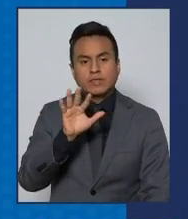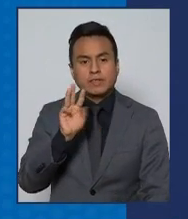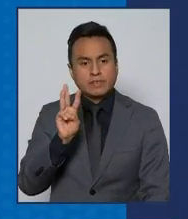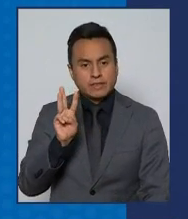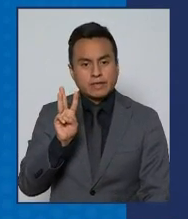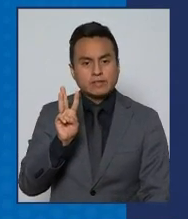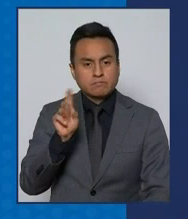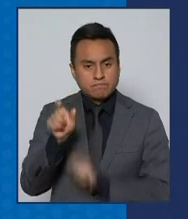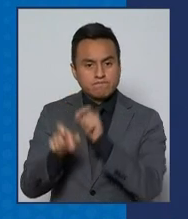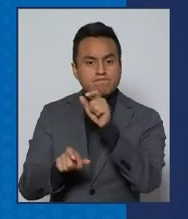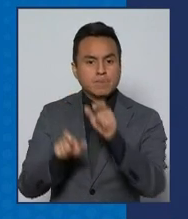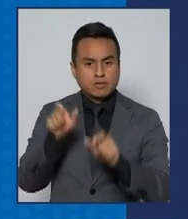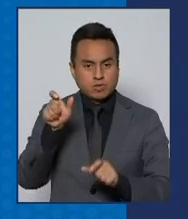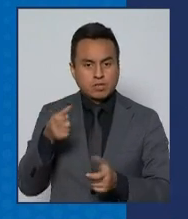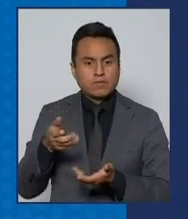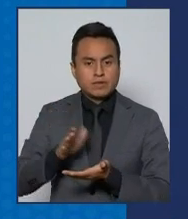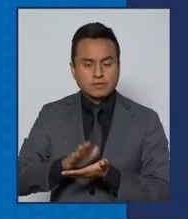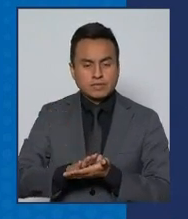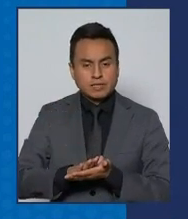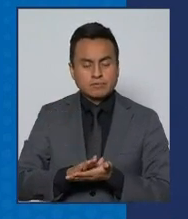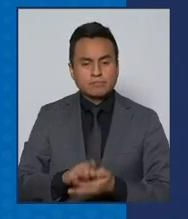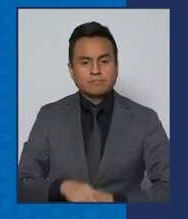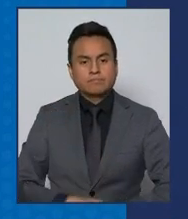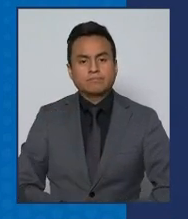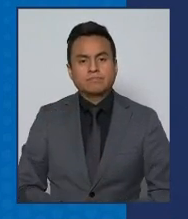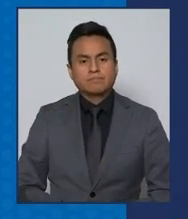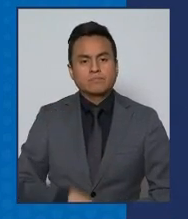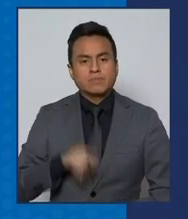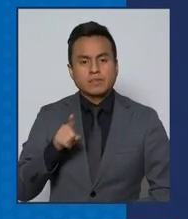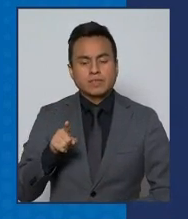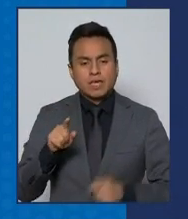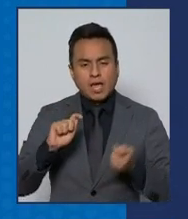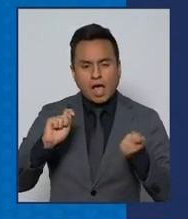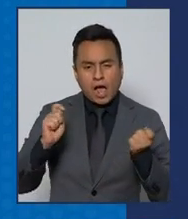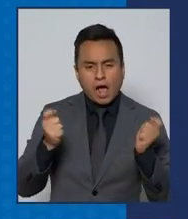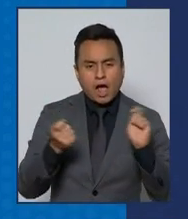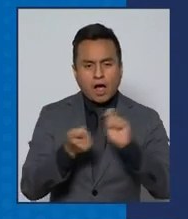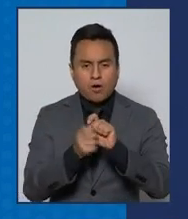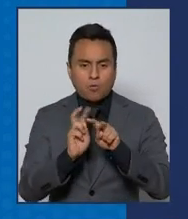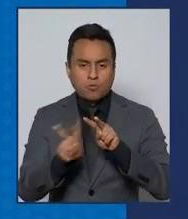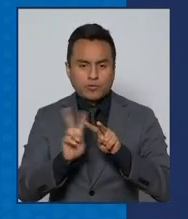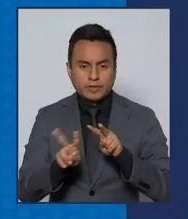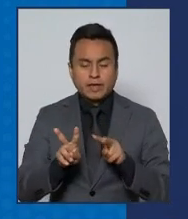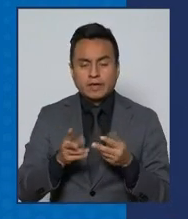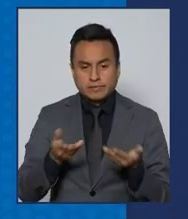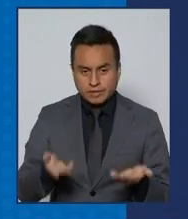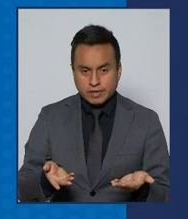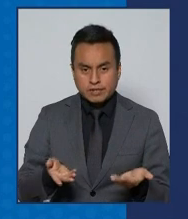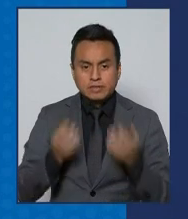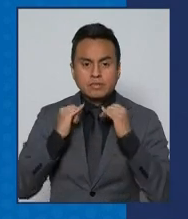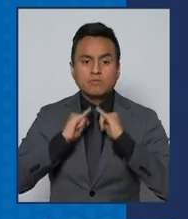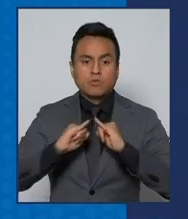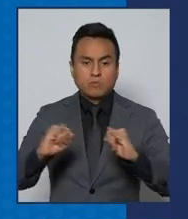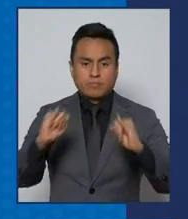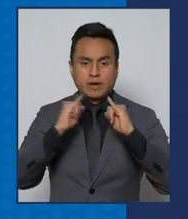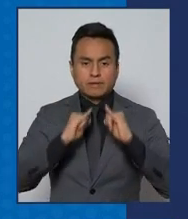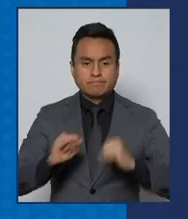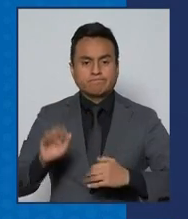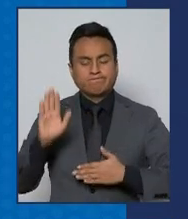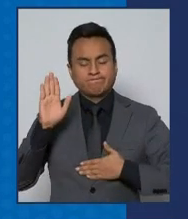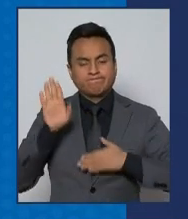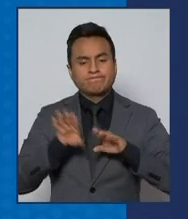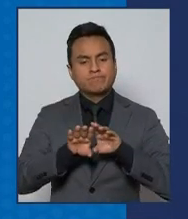653 personas fallecidas. Este es un ajuste que tenemos que hacer, que tenemos que informar, es un